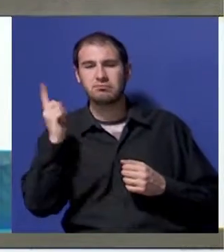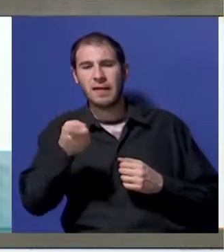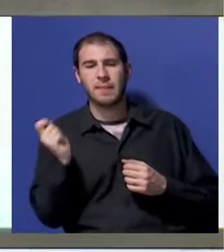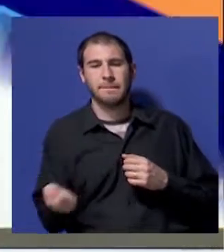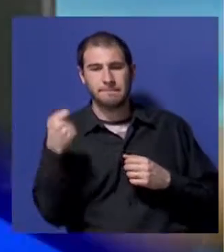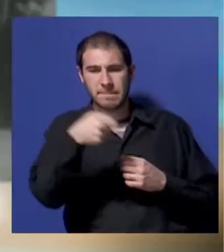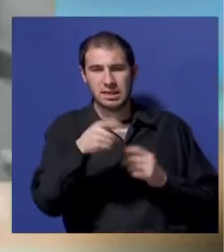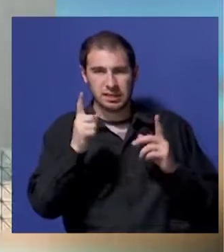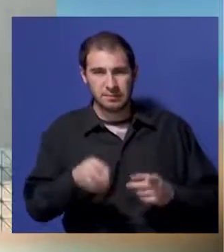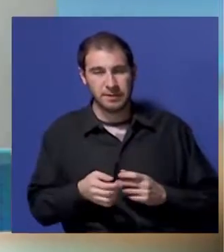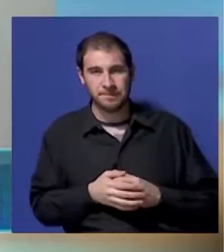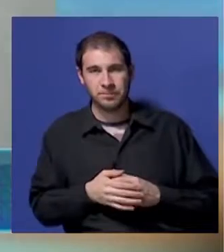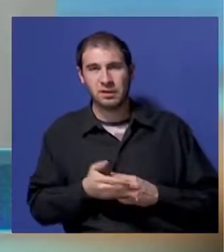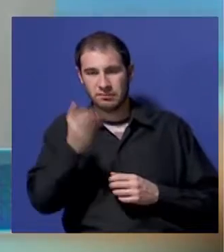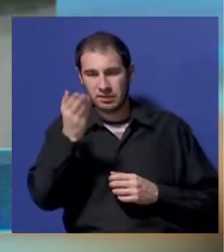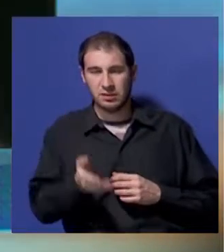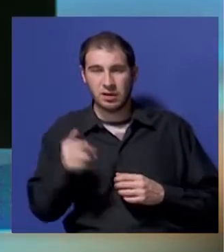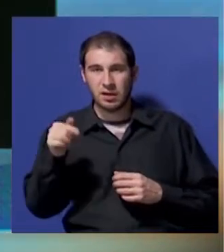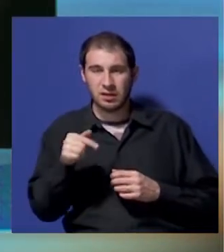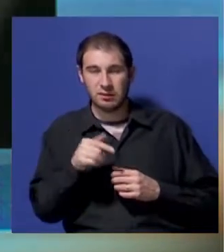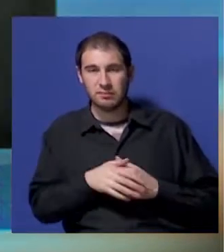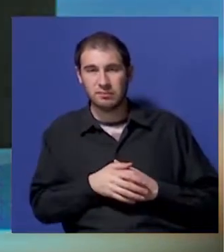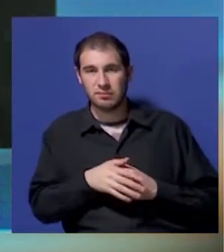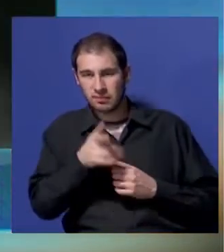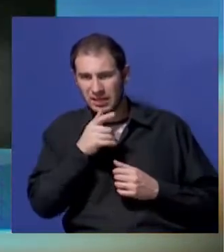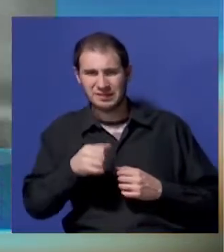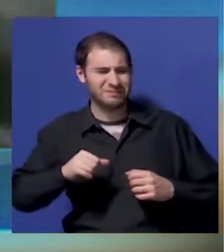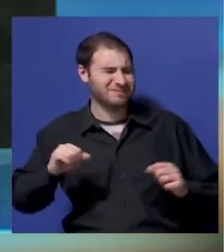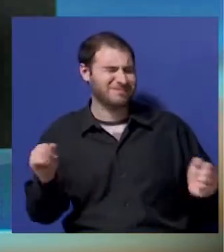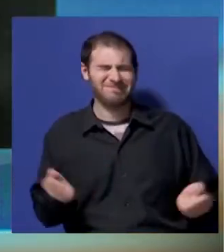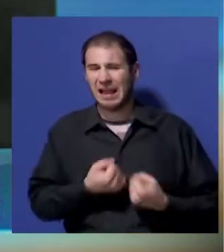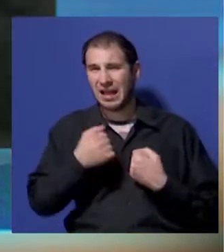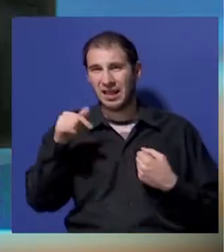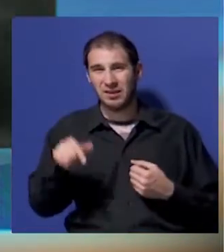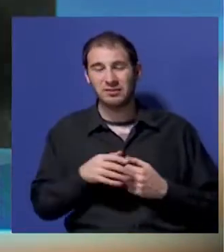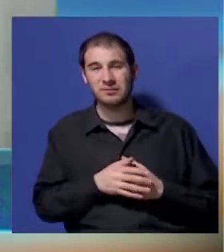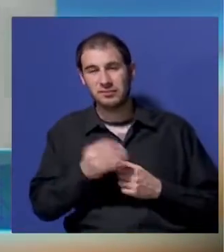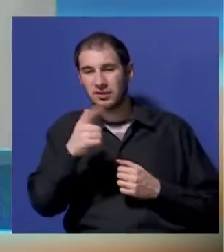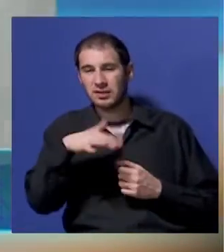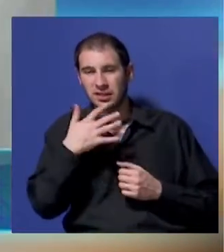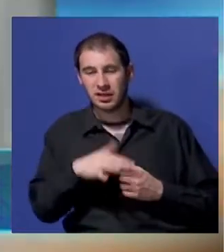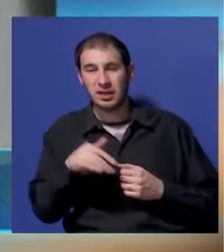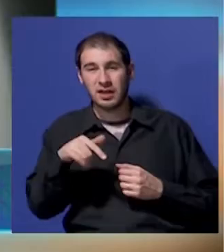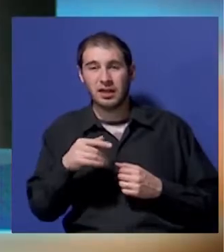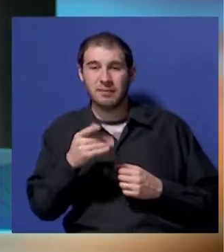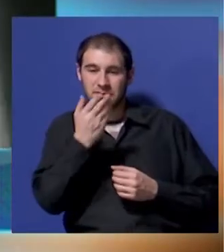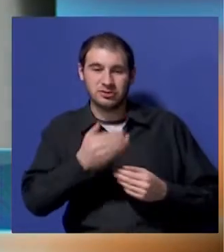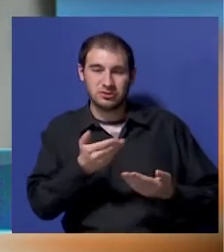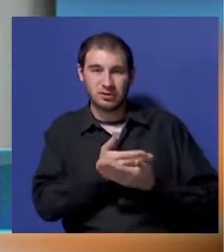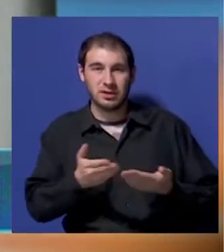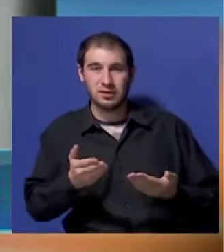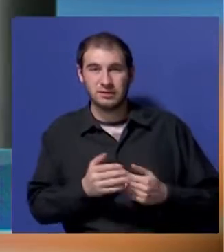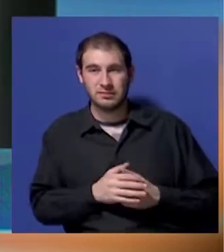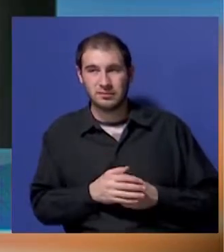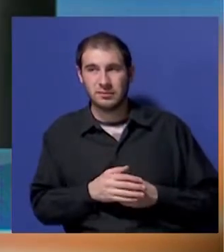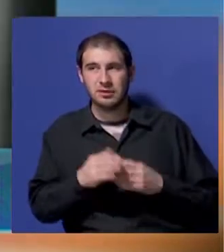una persona, digamos, un ser humano, uno podría calificar de despreciable en los términos en los cuales entendemos en la convivencia humana las personas,